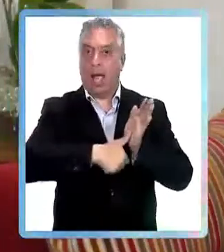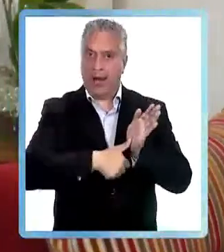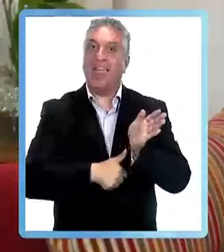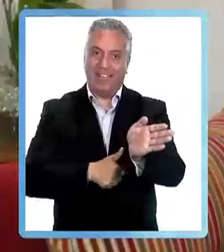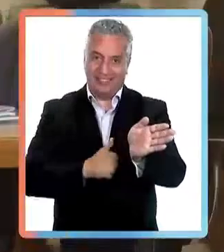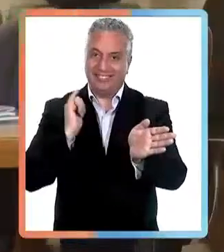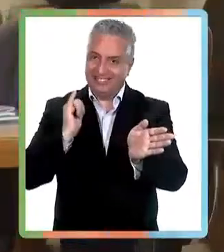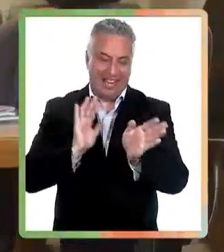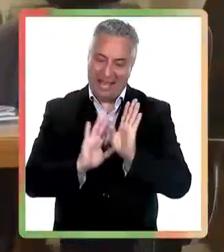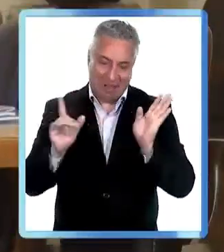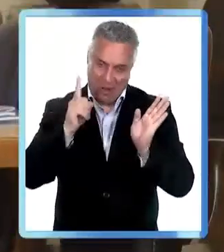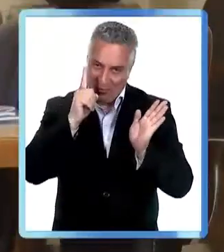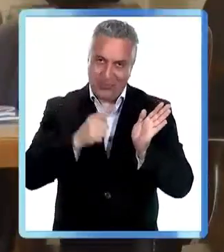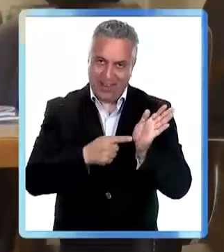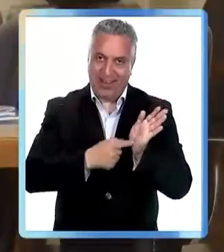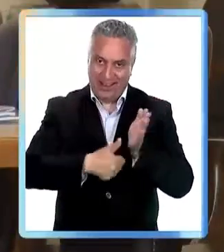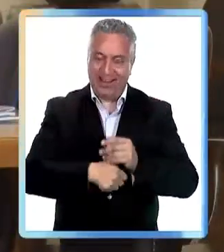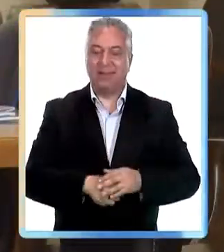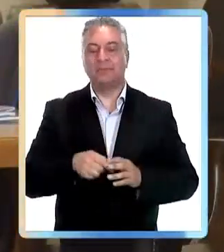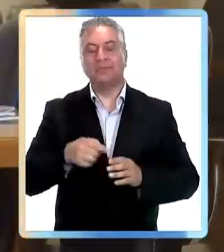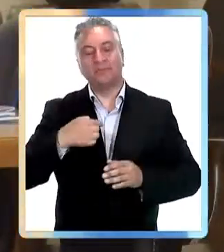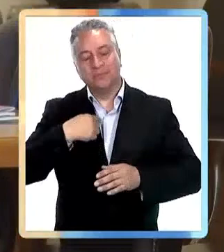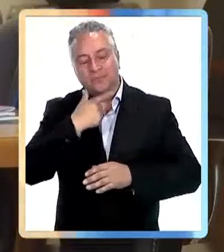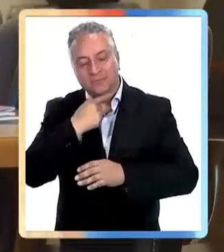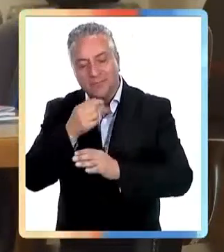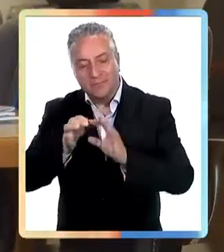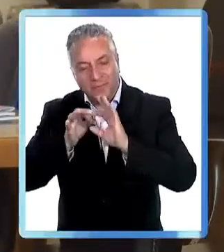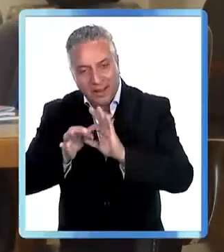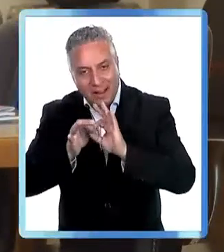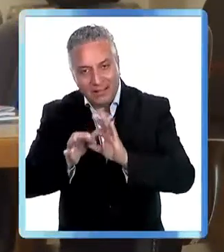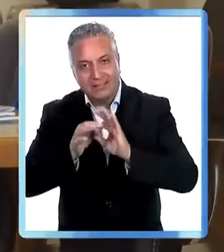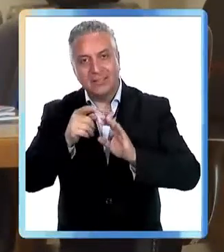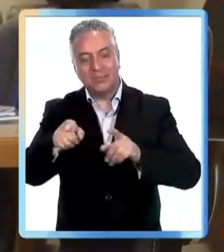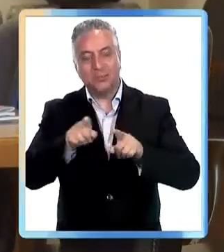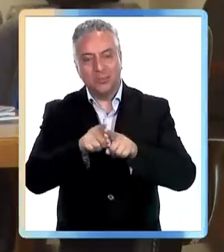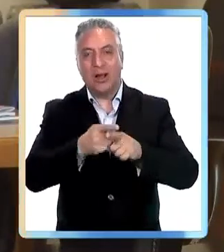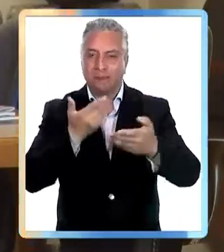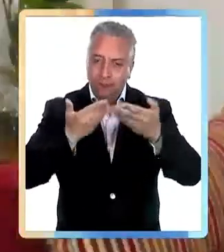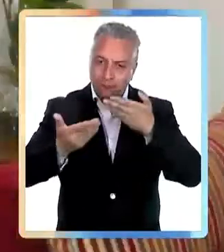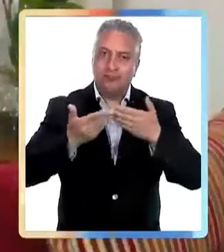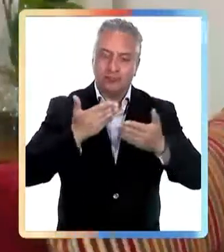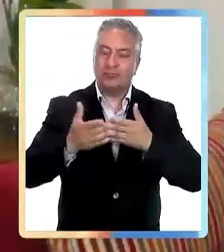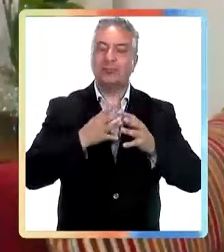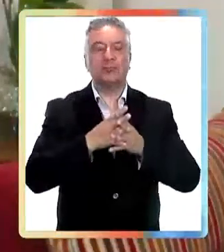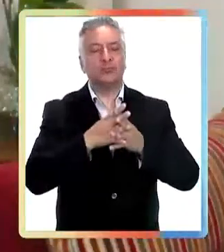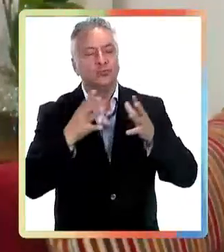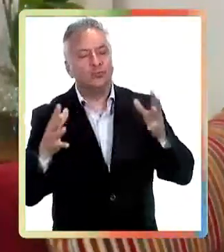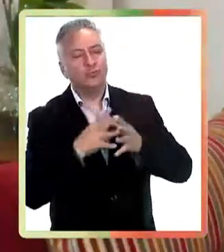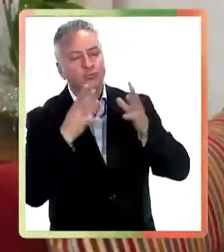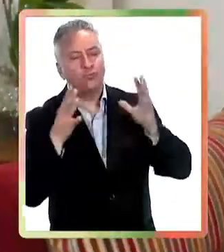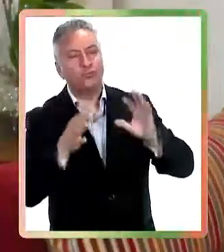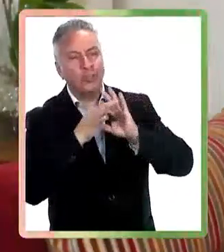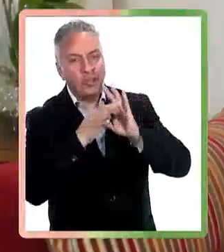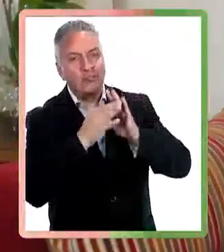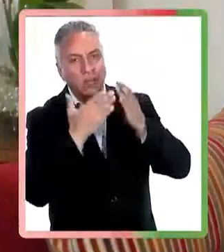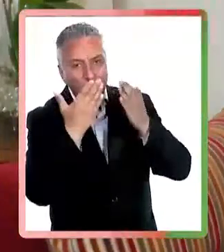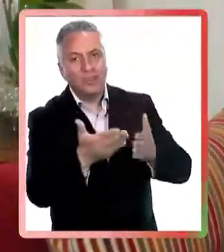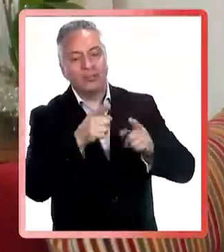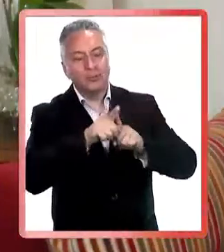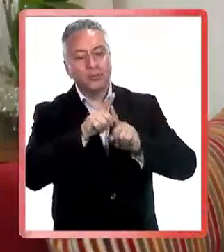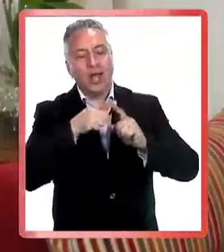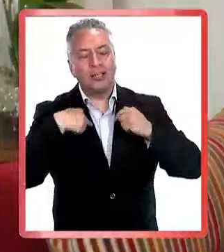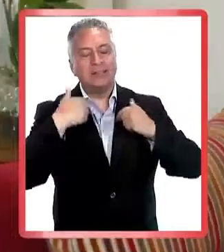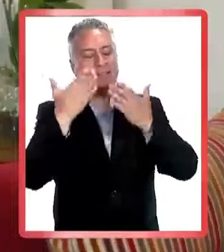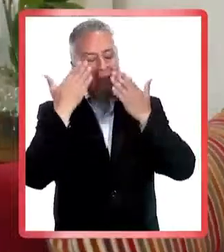sí. Anneli Uriarte, le quiero agradecer nuevamente por invitarnos aquí a su oficina. Muchas gracias a usted. Un saludo